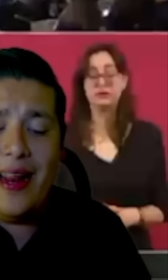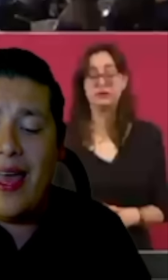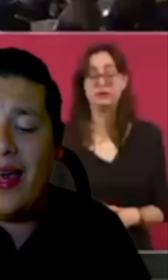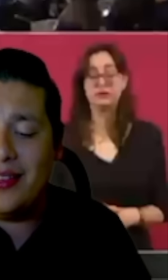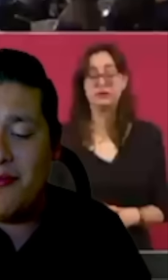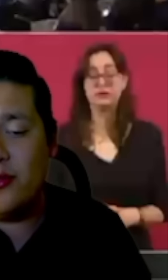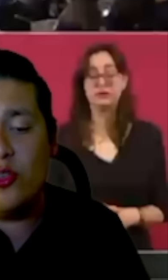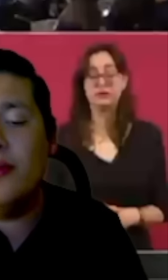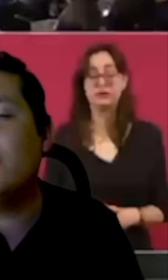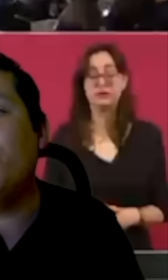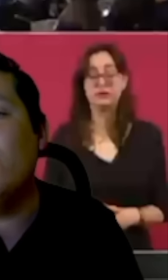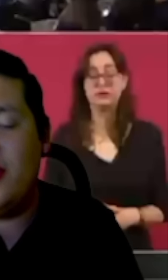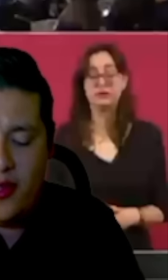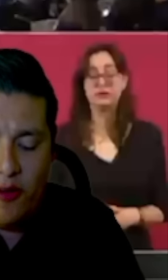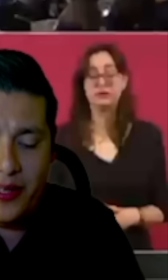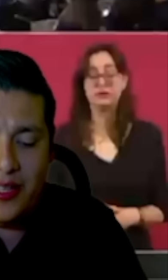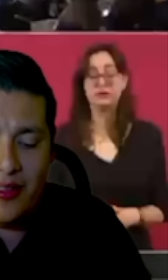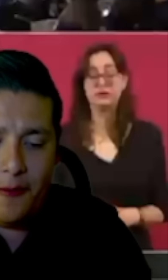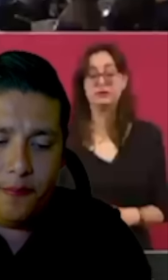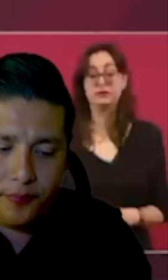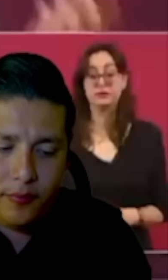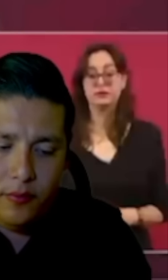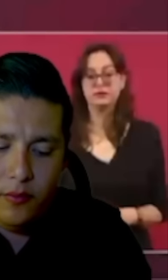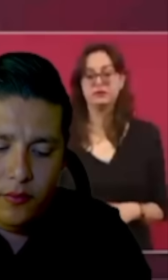de manera activa. Escuchemos qué fue lo que dijo el